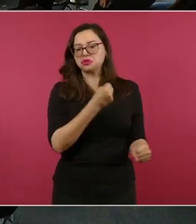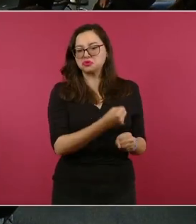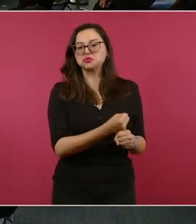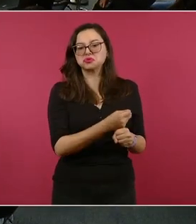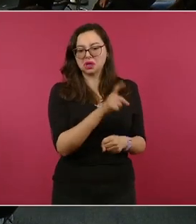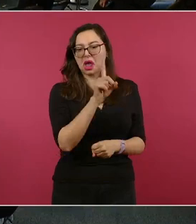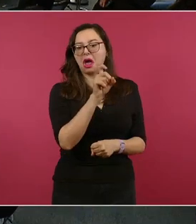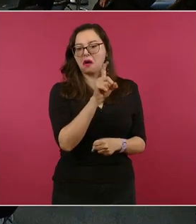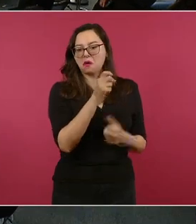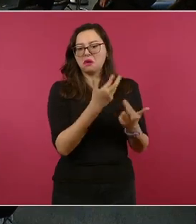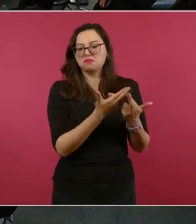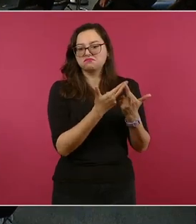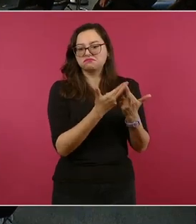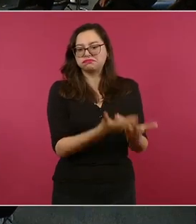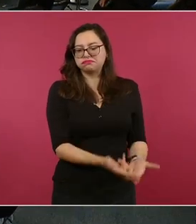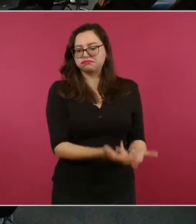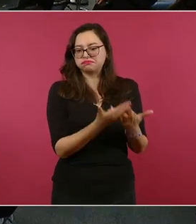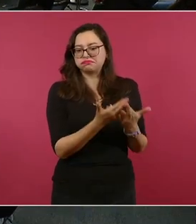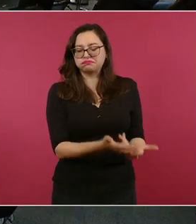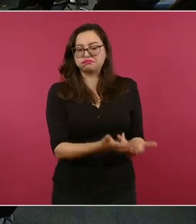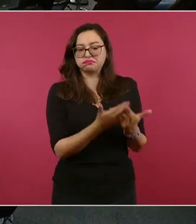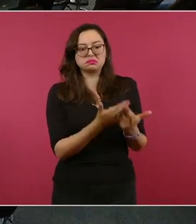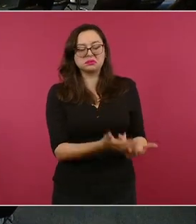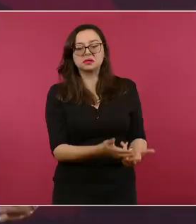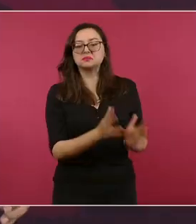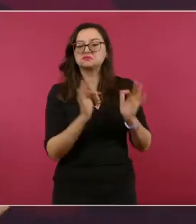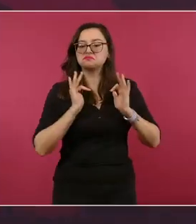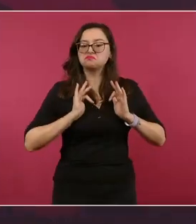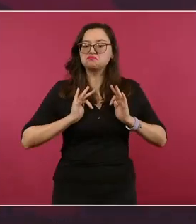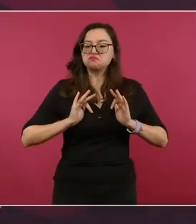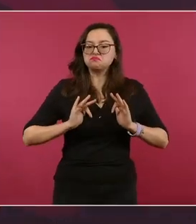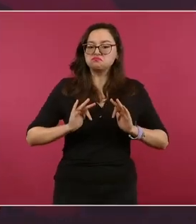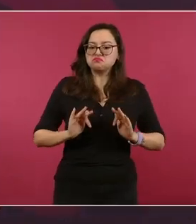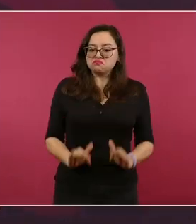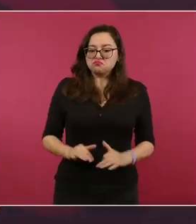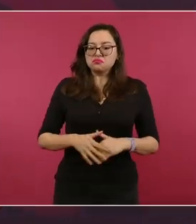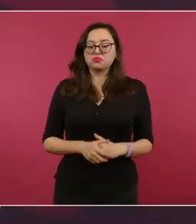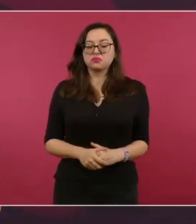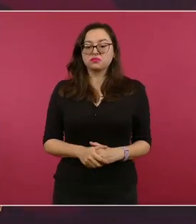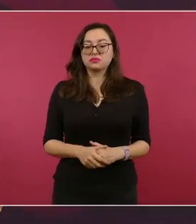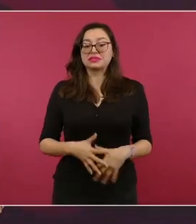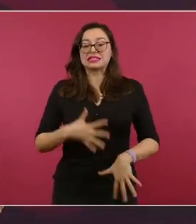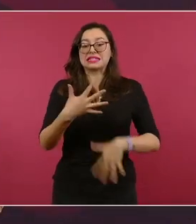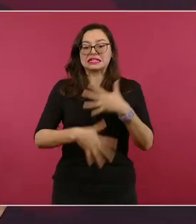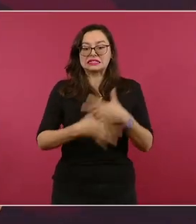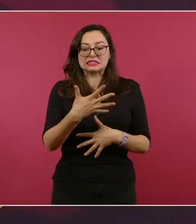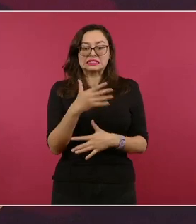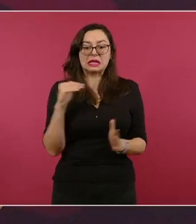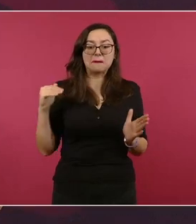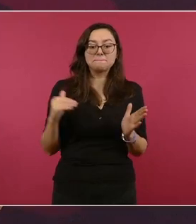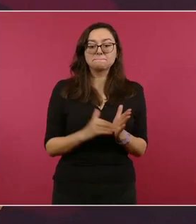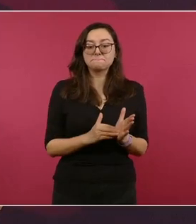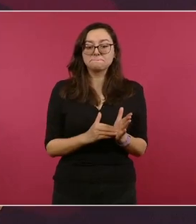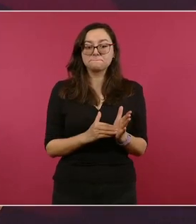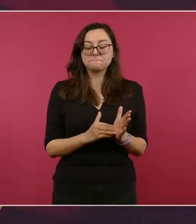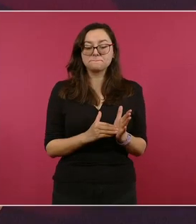con una obra que hicimos en coordinación con el gobierno del estado, con una inversión de